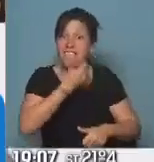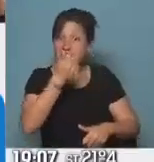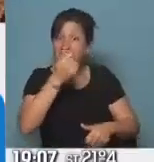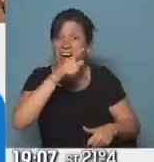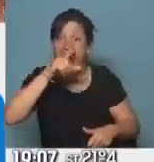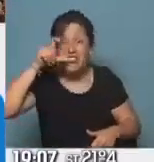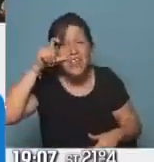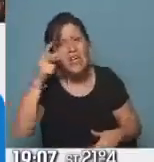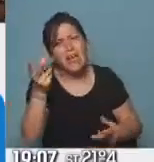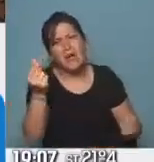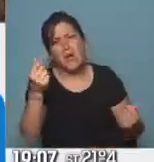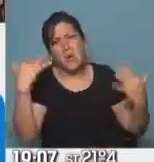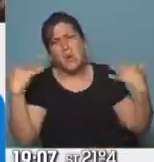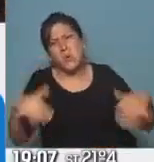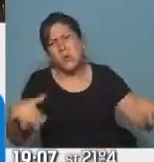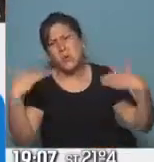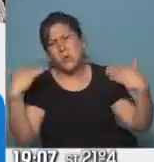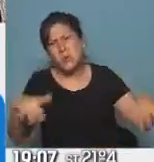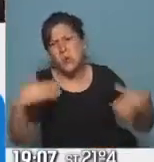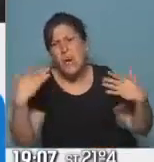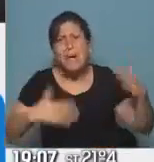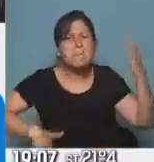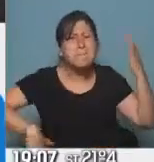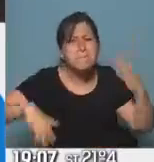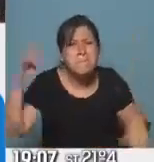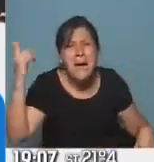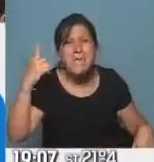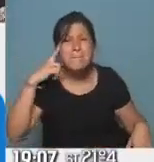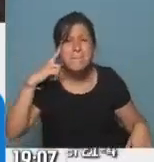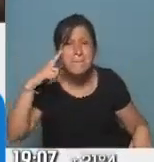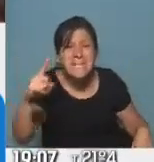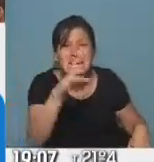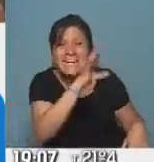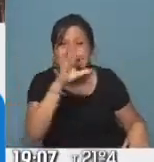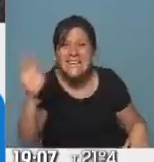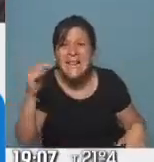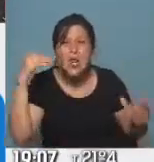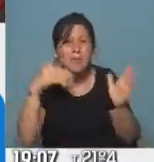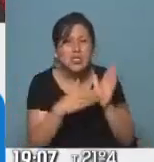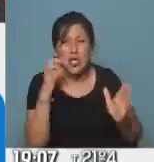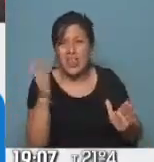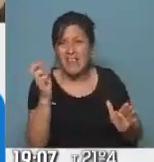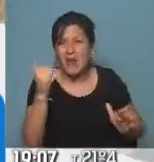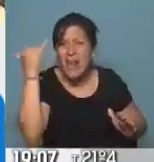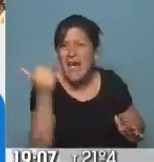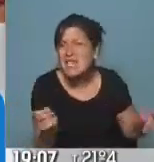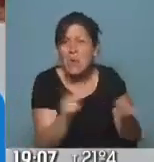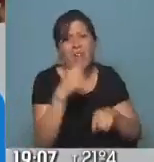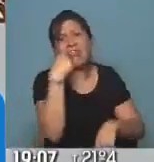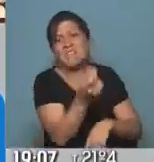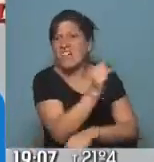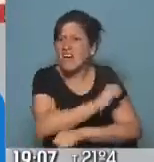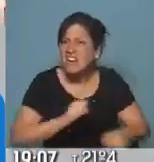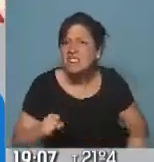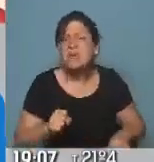y un holding que tiene más de 1.500 millones de dólares de patrimonio, sale a decir que también tiene una crisis. Por eso los trabajadores tenemos que accionar porque estamos bajo